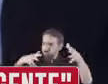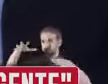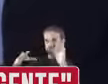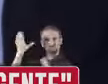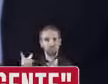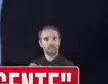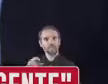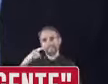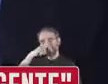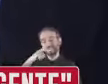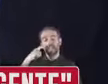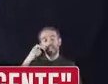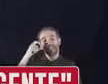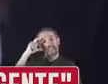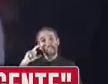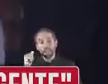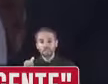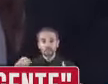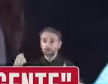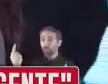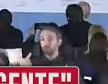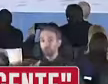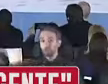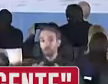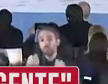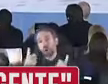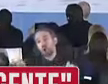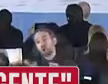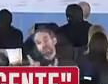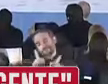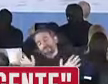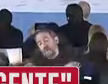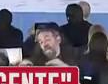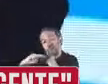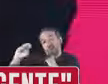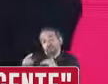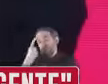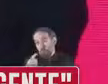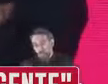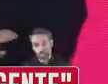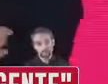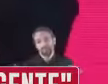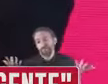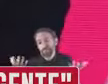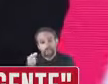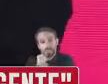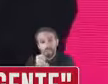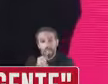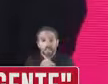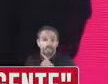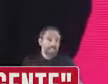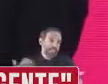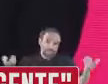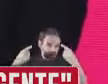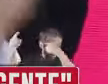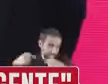en 10 días bueno nosotros no lo hicimos en tan poco tiempo porque no somos chinos los trabajadores son chinos ni el presidente